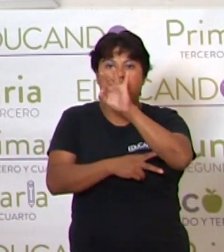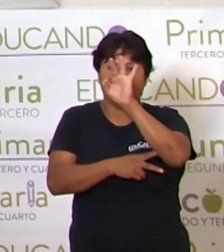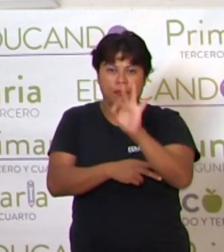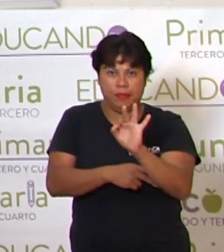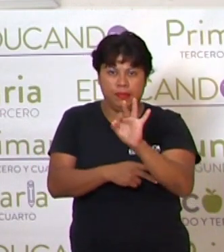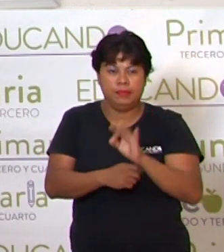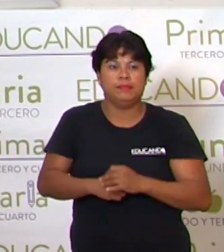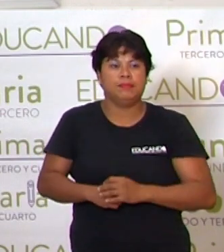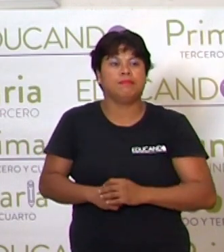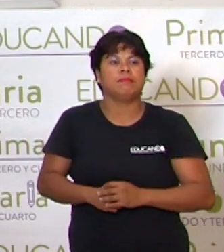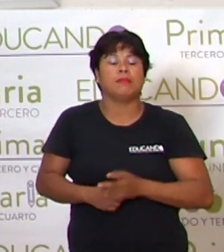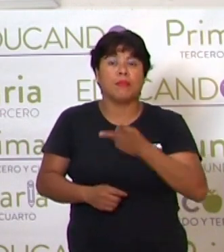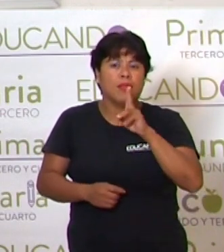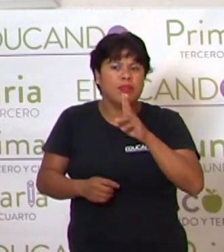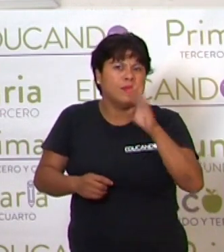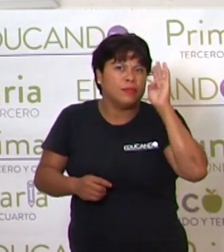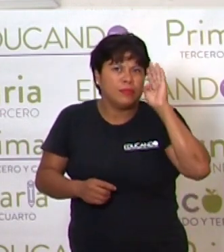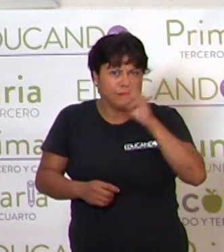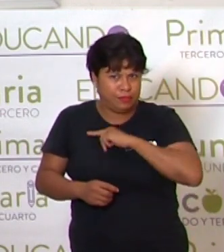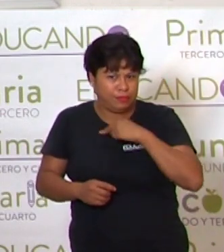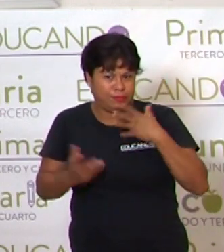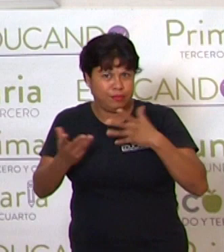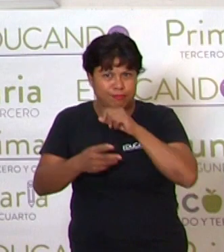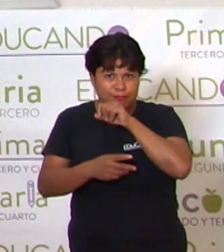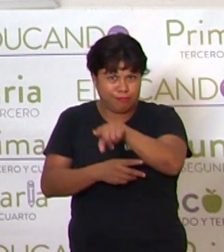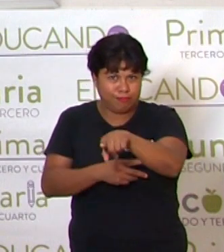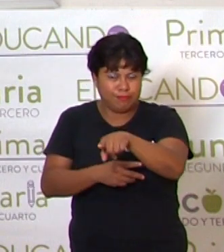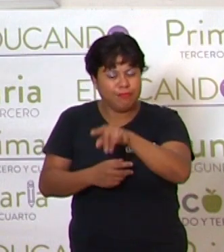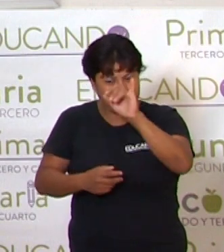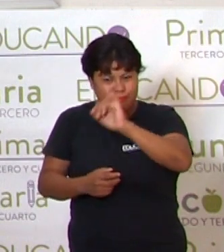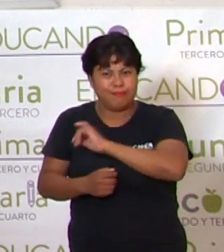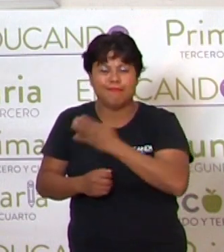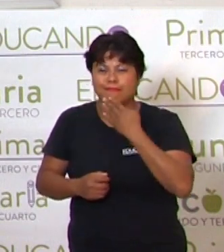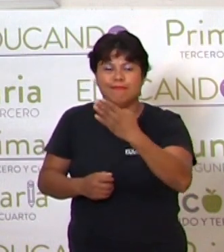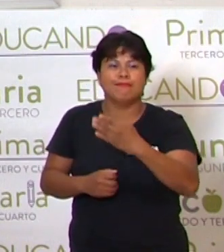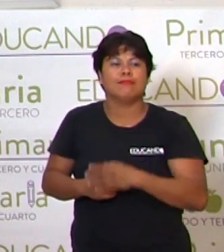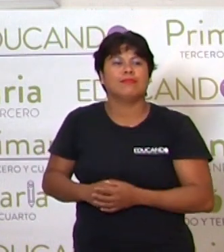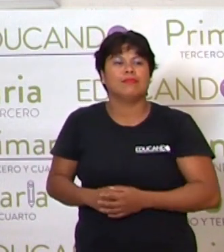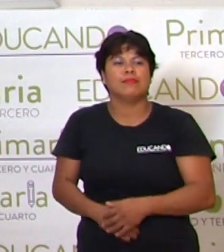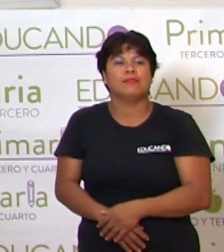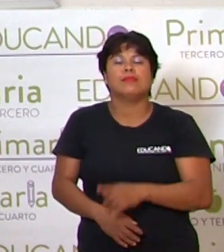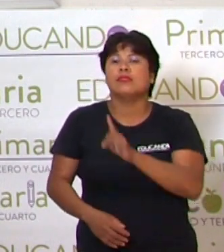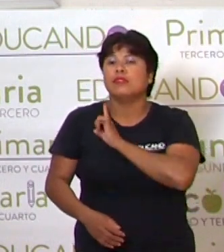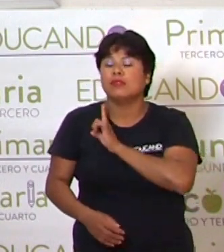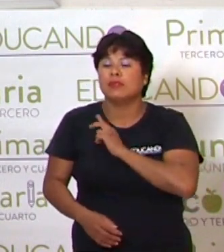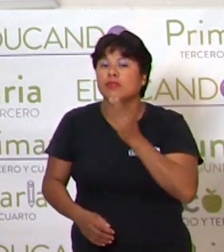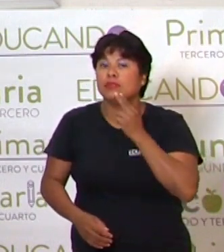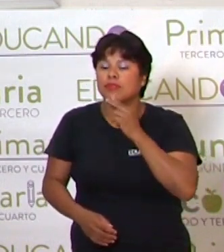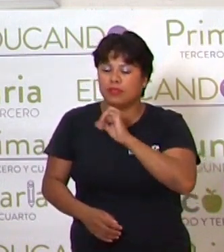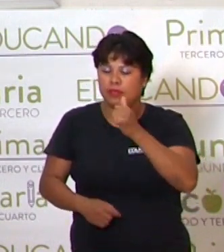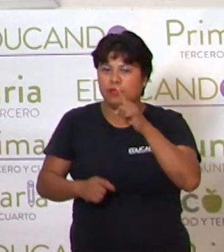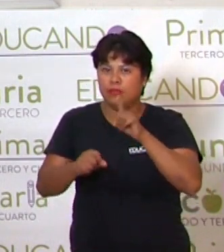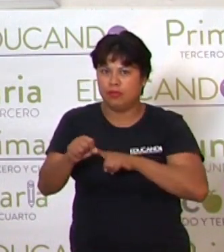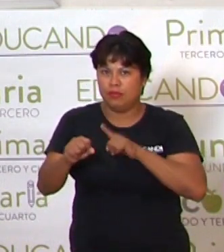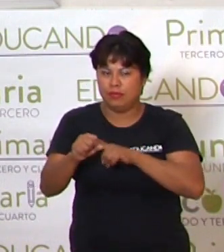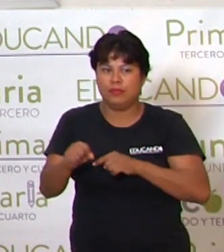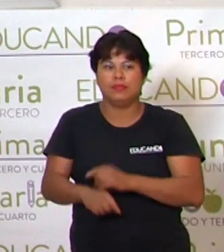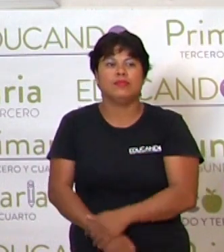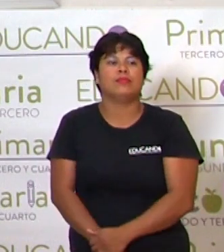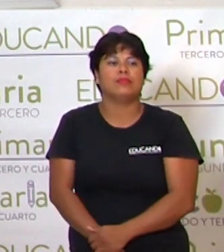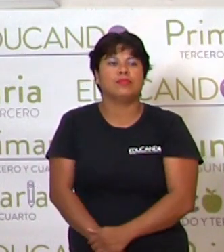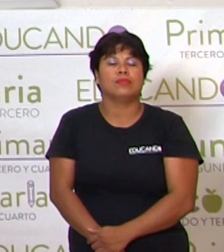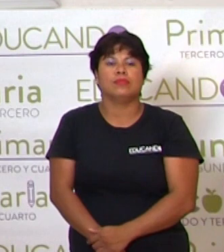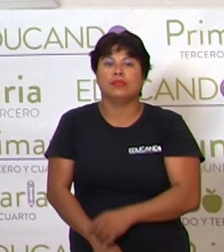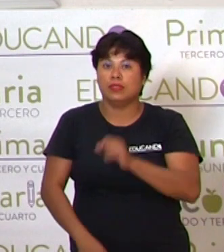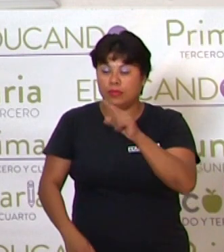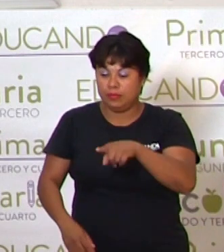grados. ¿Pero te parece si lo hacemos ahí mismo? ¿Sí? Muy bien. Solo voy a utilizar otro color.